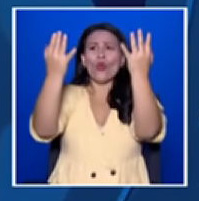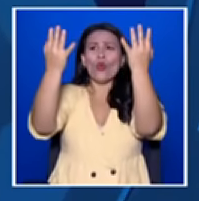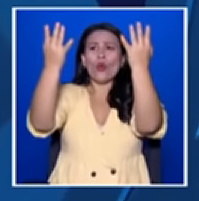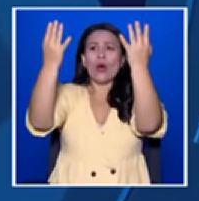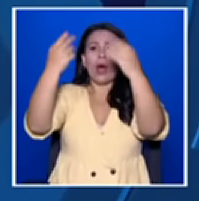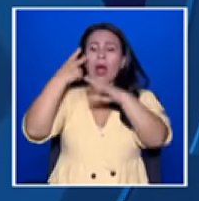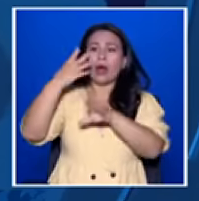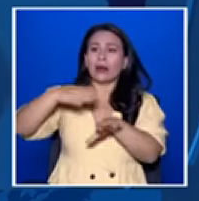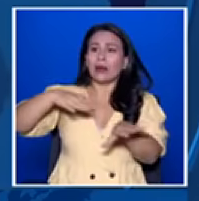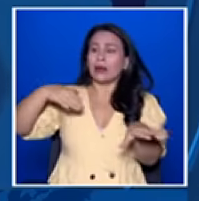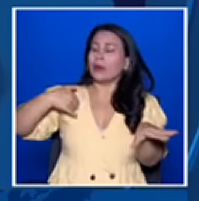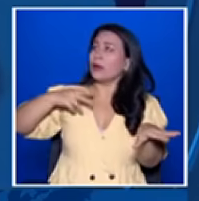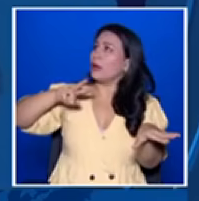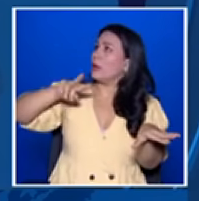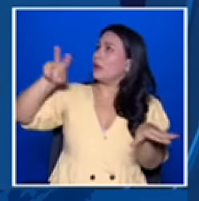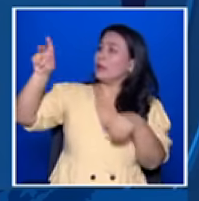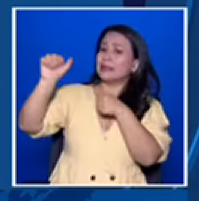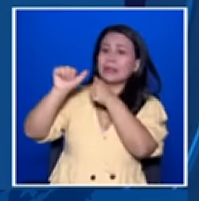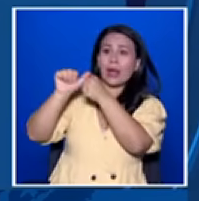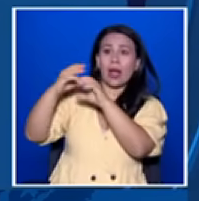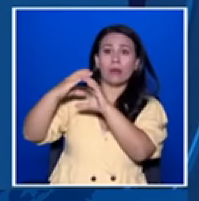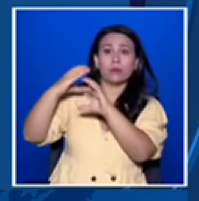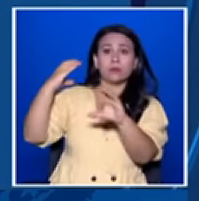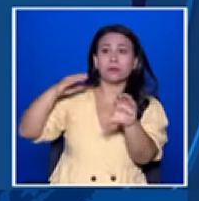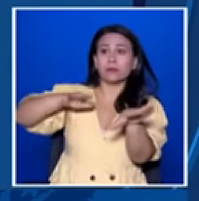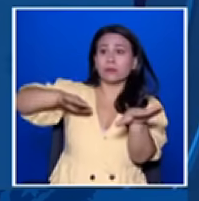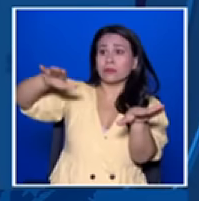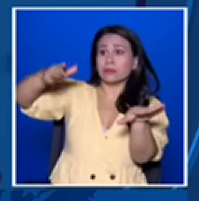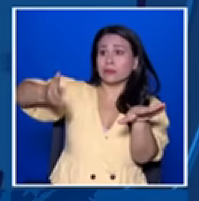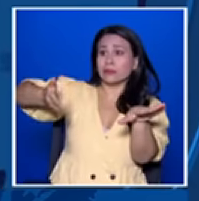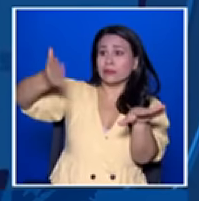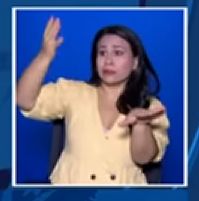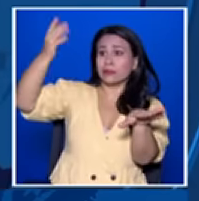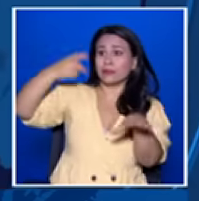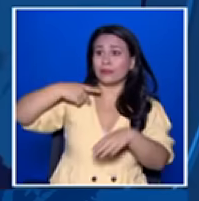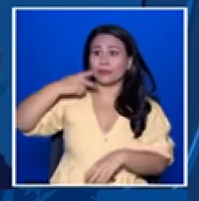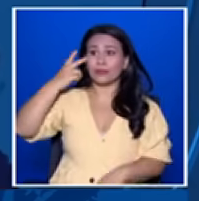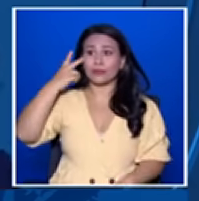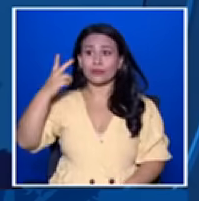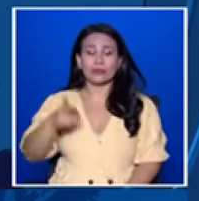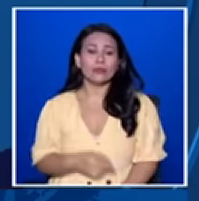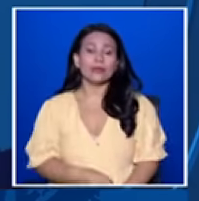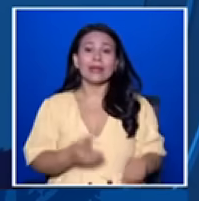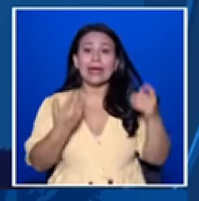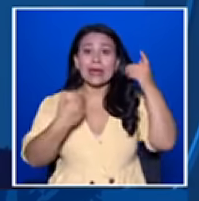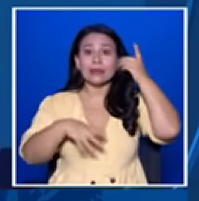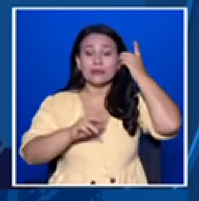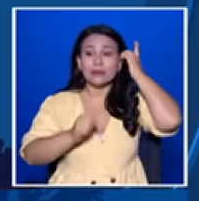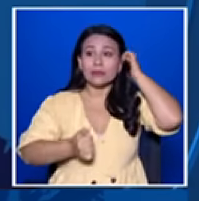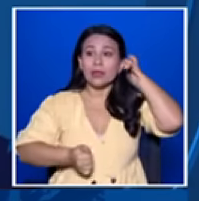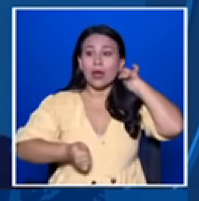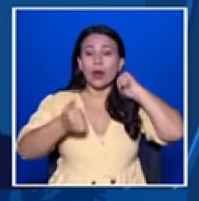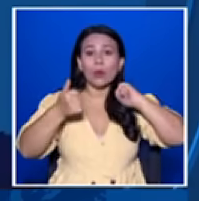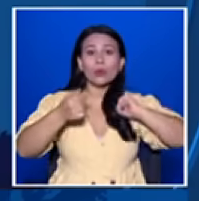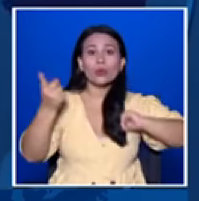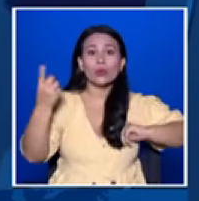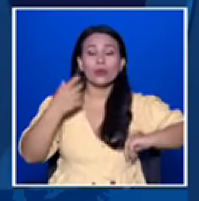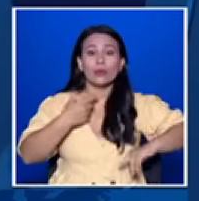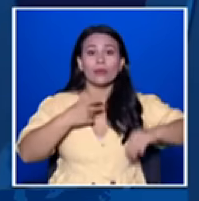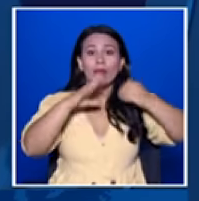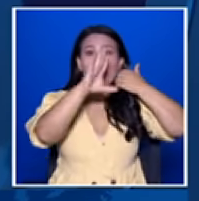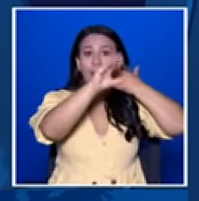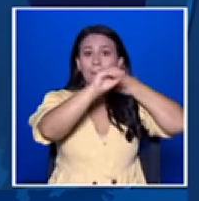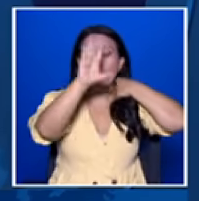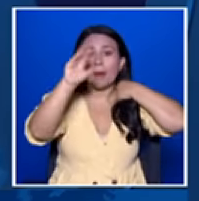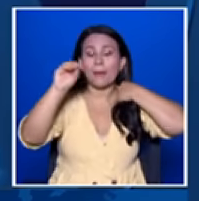en medio de la congestión vehicular. Muy cerca de los vehículos estaba ahí el fuego. Ahí estamos viendo algunas imágenes, sí. Las autoridades confirmaron que el fuego fue sofocado